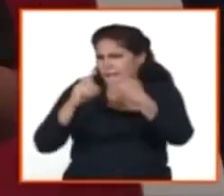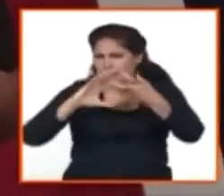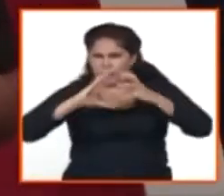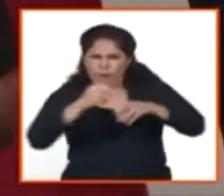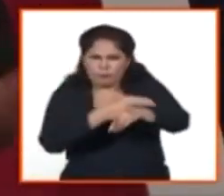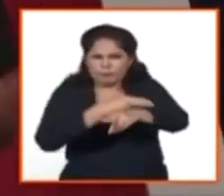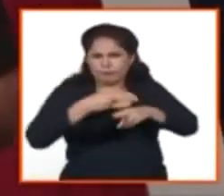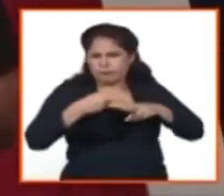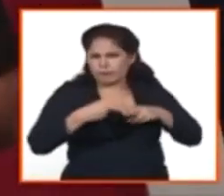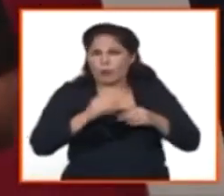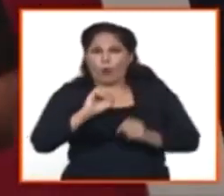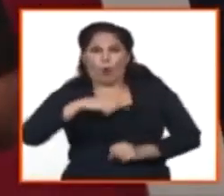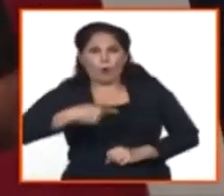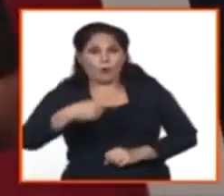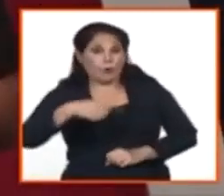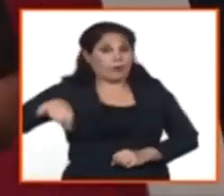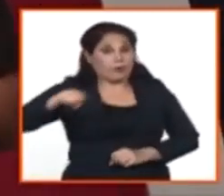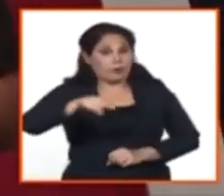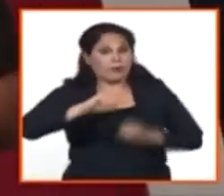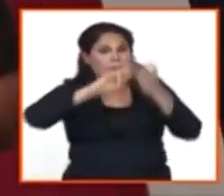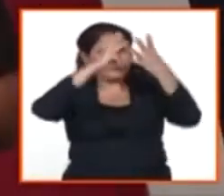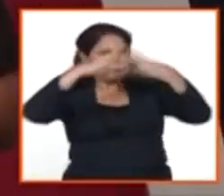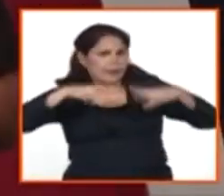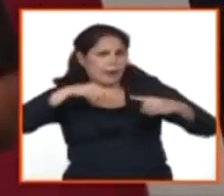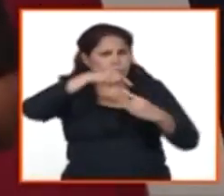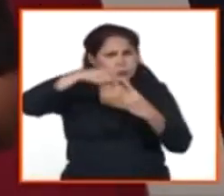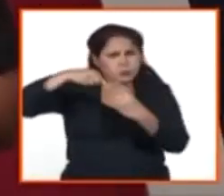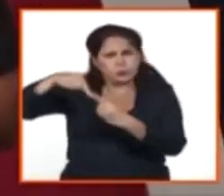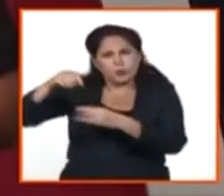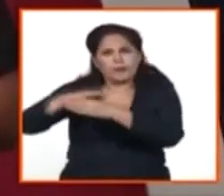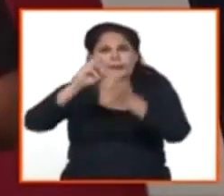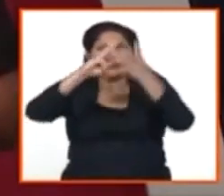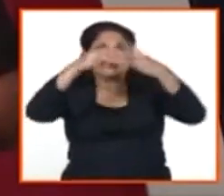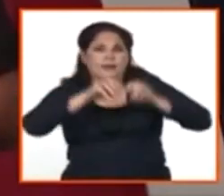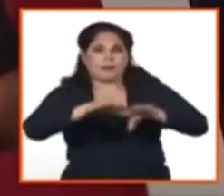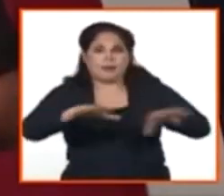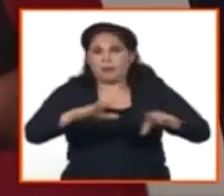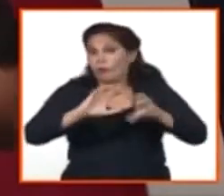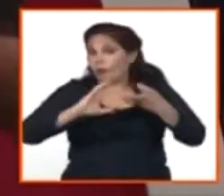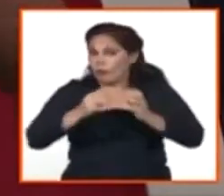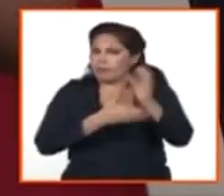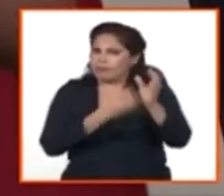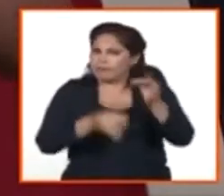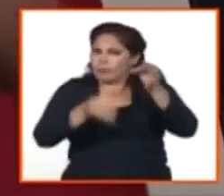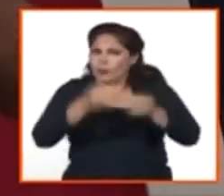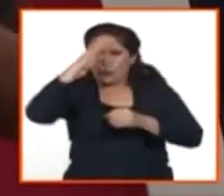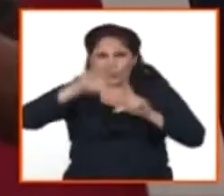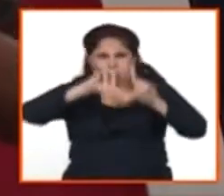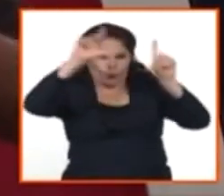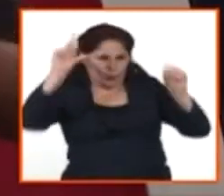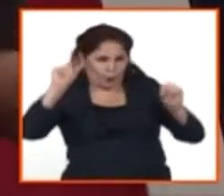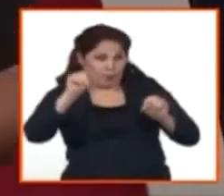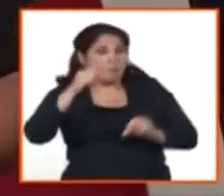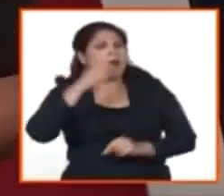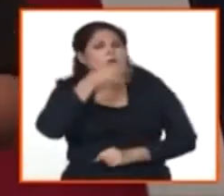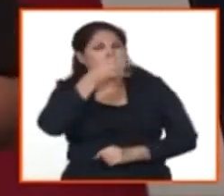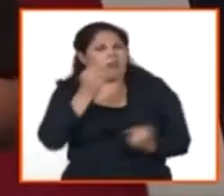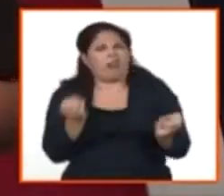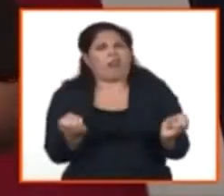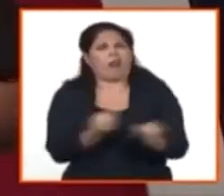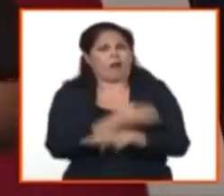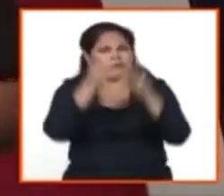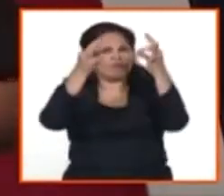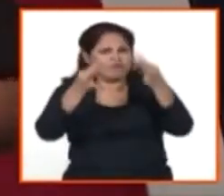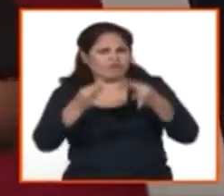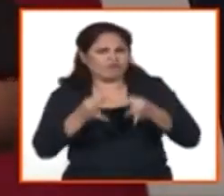las matrices de opinión que circulan en los medios y en las redes sobre la realidad cubana. Vamos a rasgar la costura de la